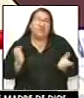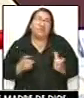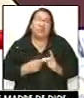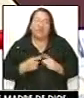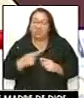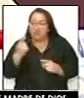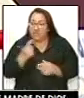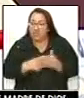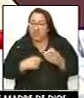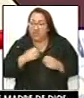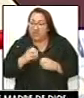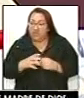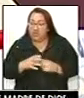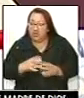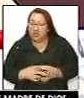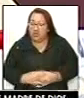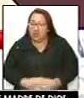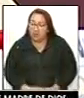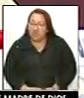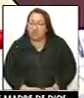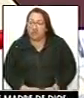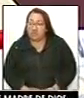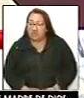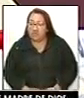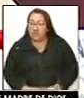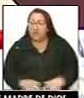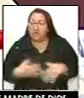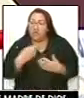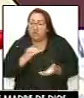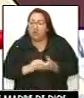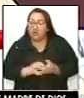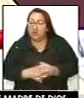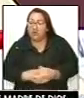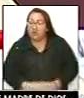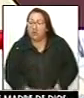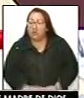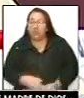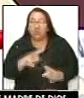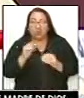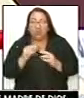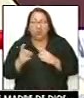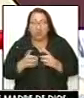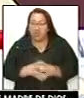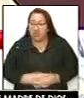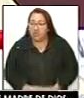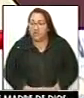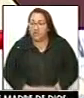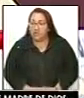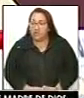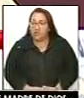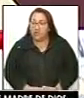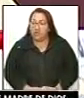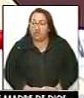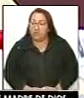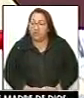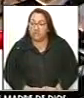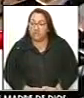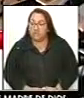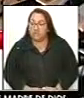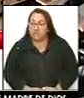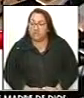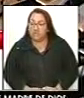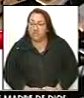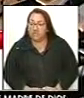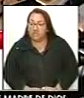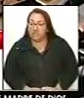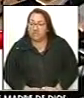solo quiero hacer notar para que se pueda considerar lo que estamos debatiendo ahora. Gracias. Gracias,